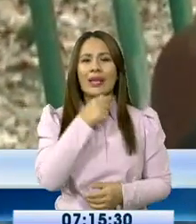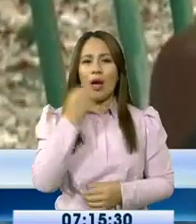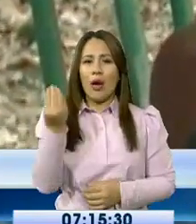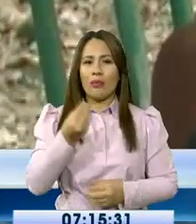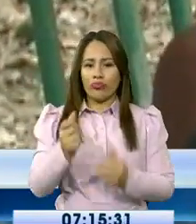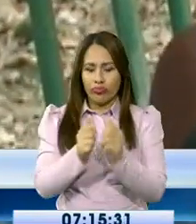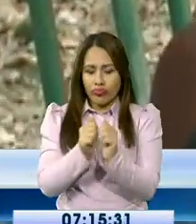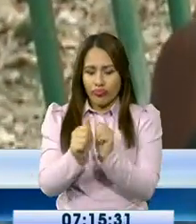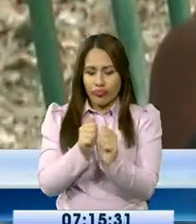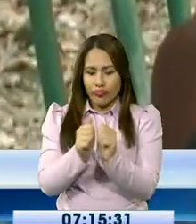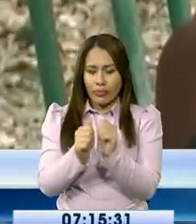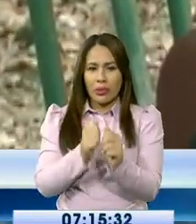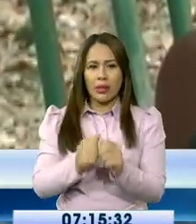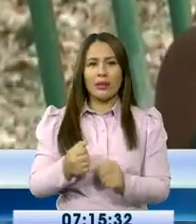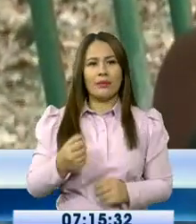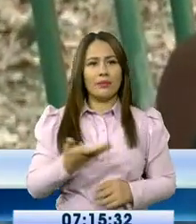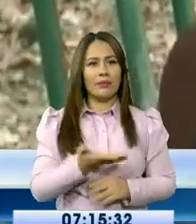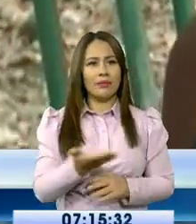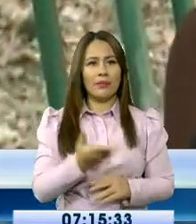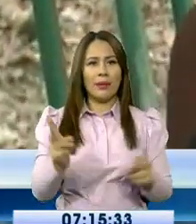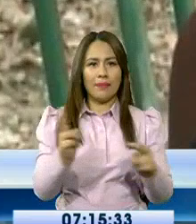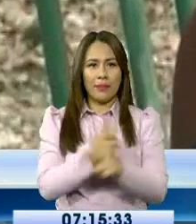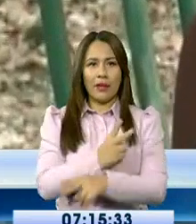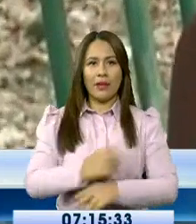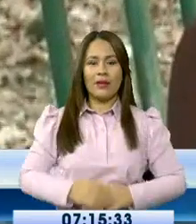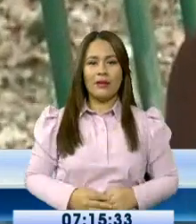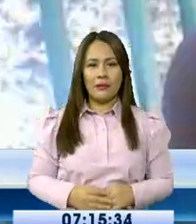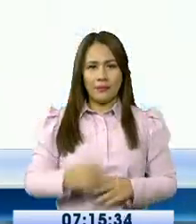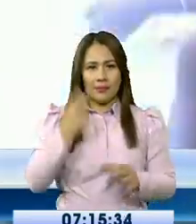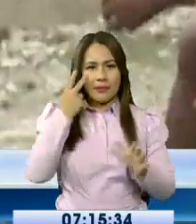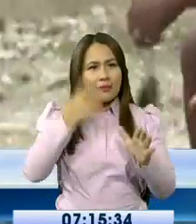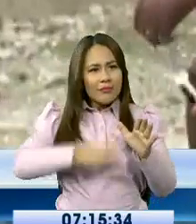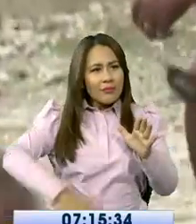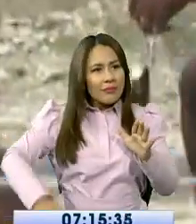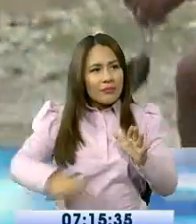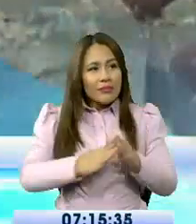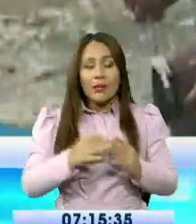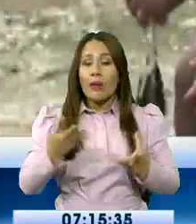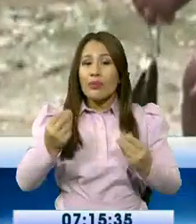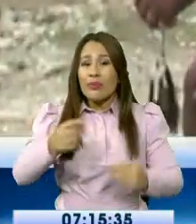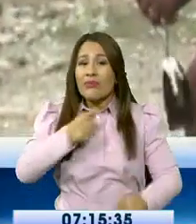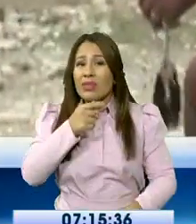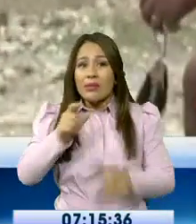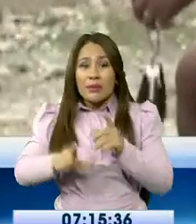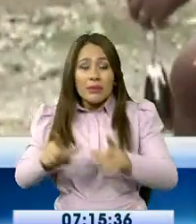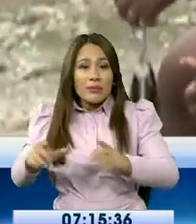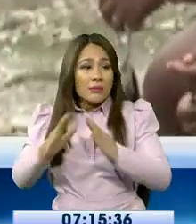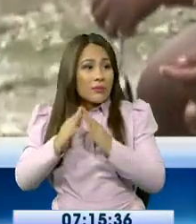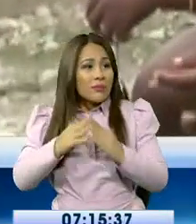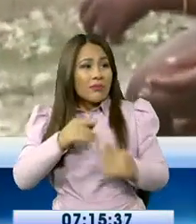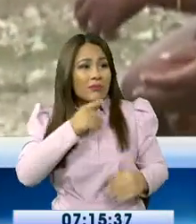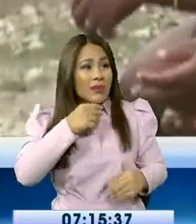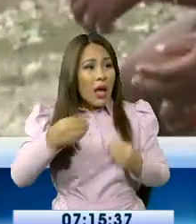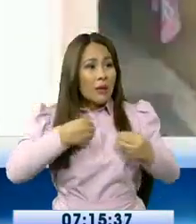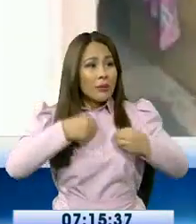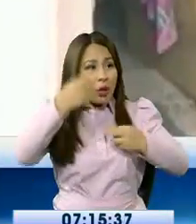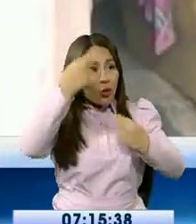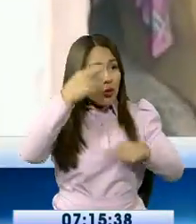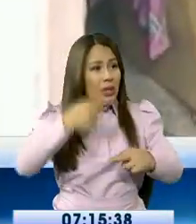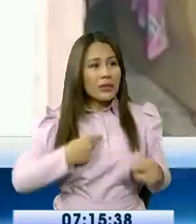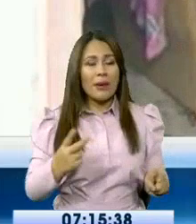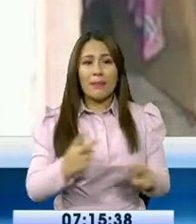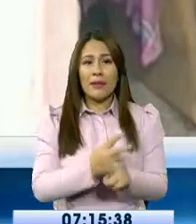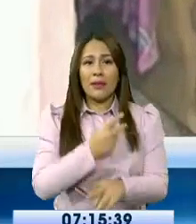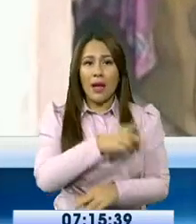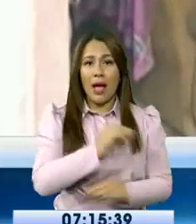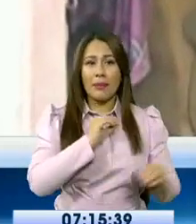Facebook, tenemos WhatsApp, tenemos Instagram, o sea, estamos actualizados. Muchos de los vecinos se han enterado por las noticias la grave situación por la que atraviesa